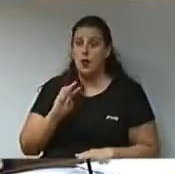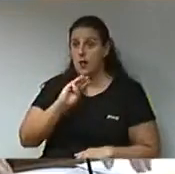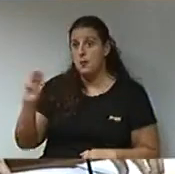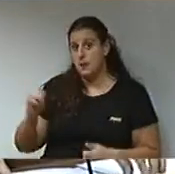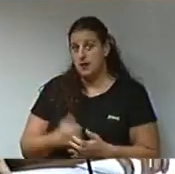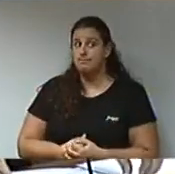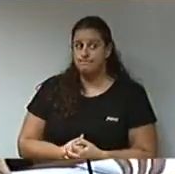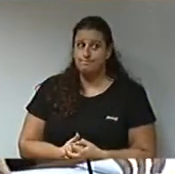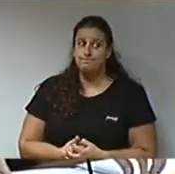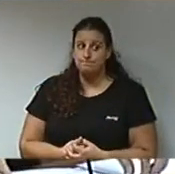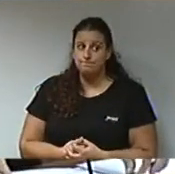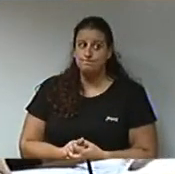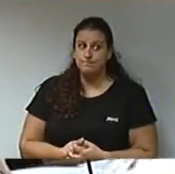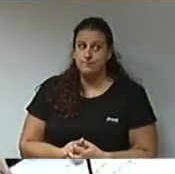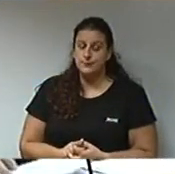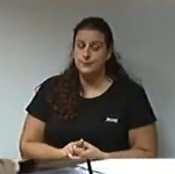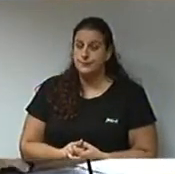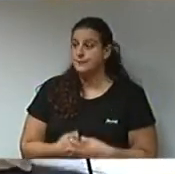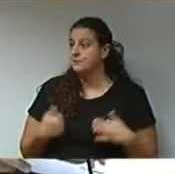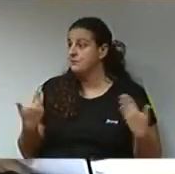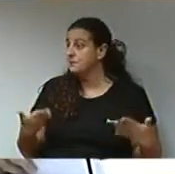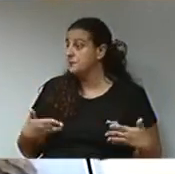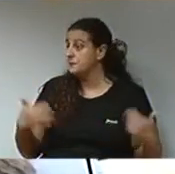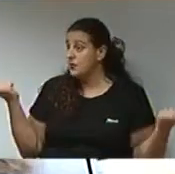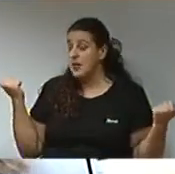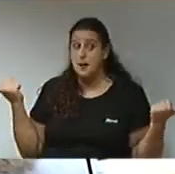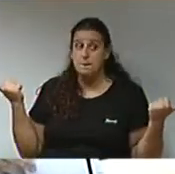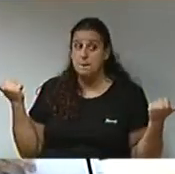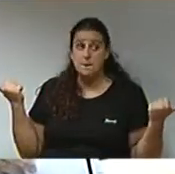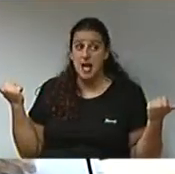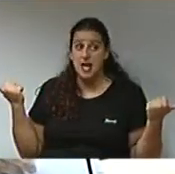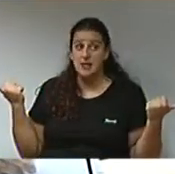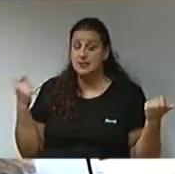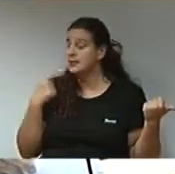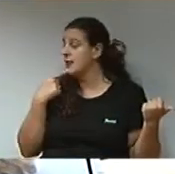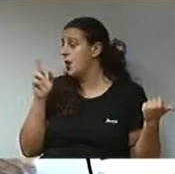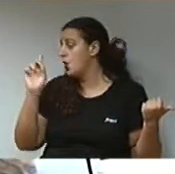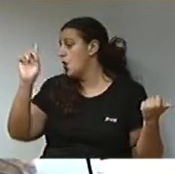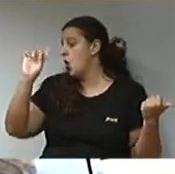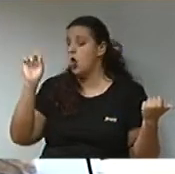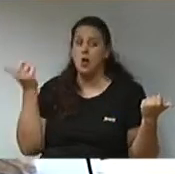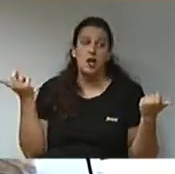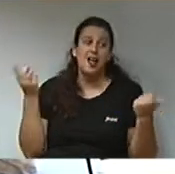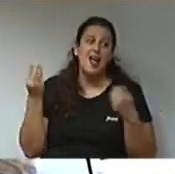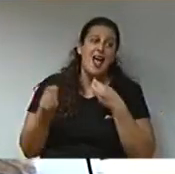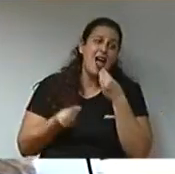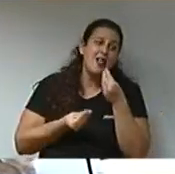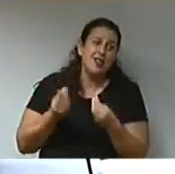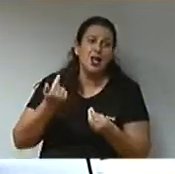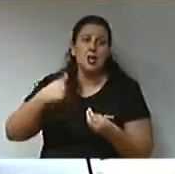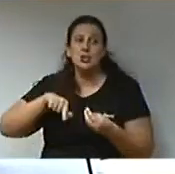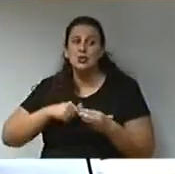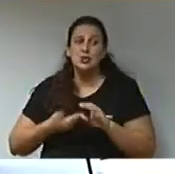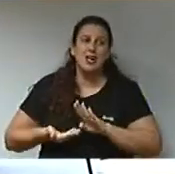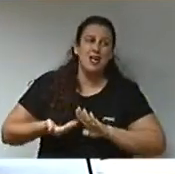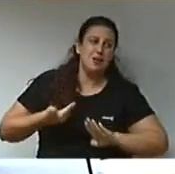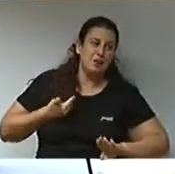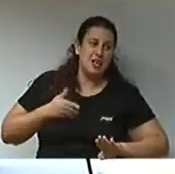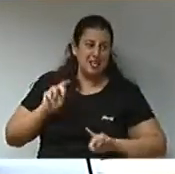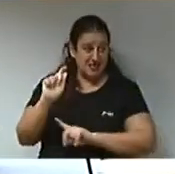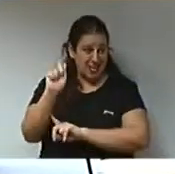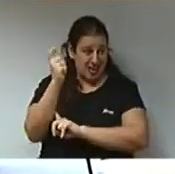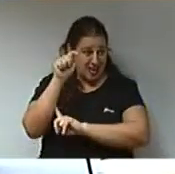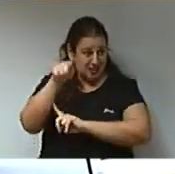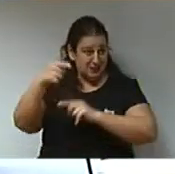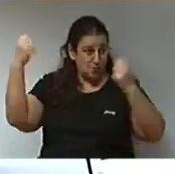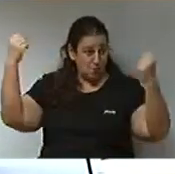Popular. Por lo demás, decía, no, es que lo que vamos a hacer, vamos a eliminar, ese es el gran éxito, ¿eh? O